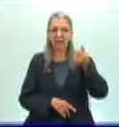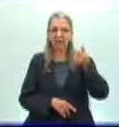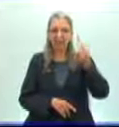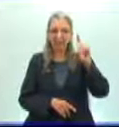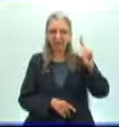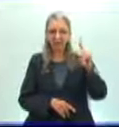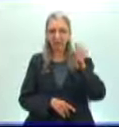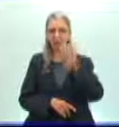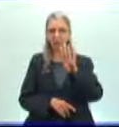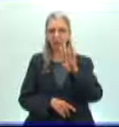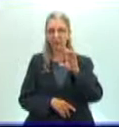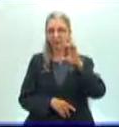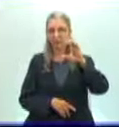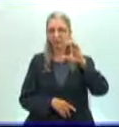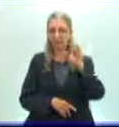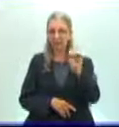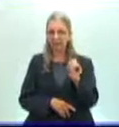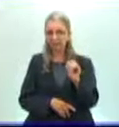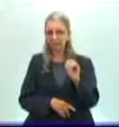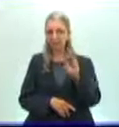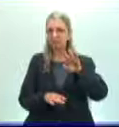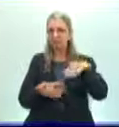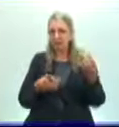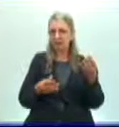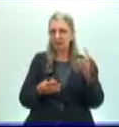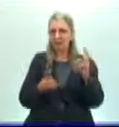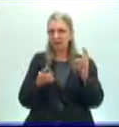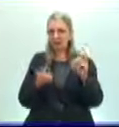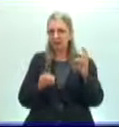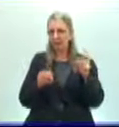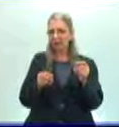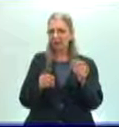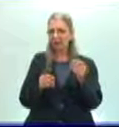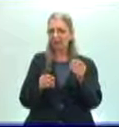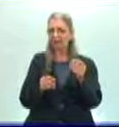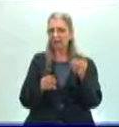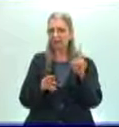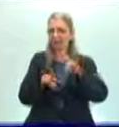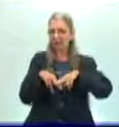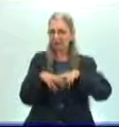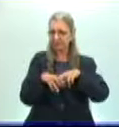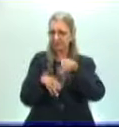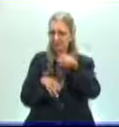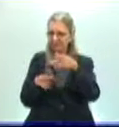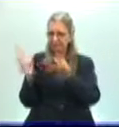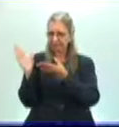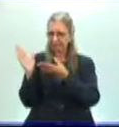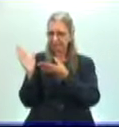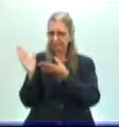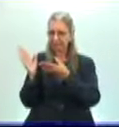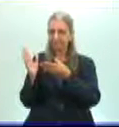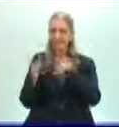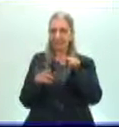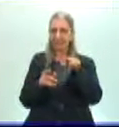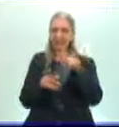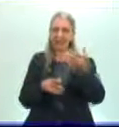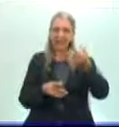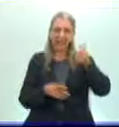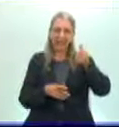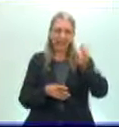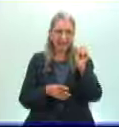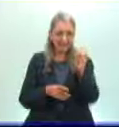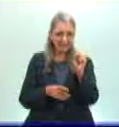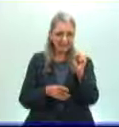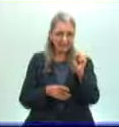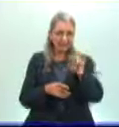área sombreada. Ahí vemos el área sombreada y ya les muestro la fórmula. Por supuesto que la fórmula es algo que